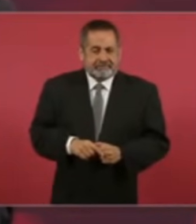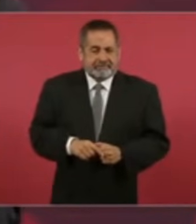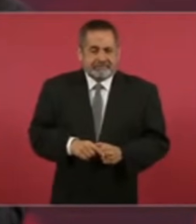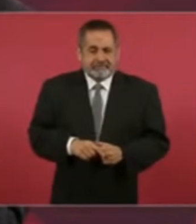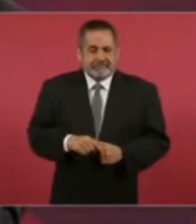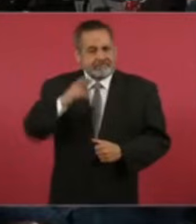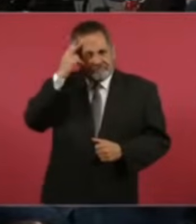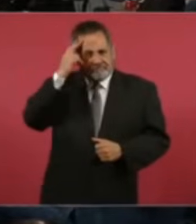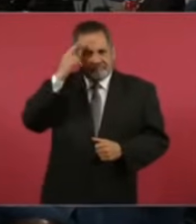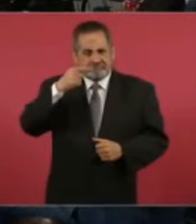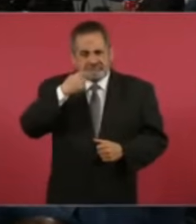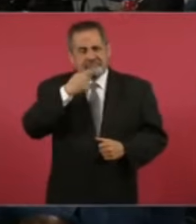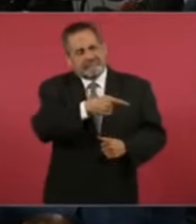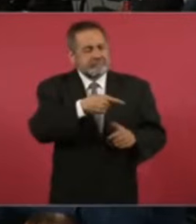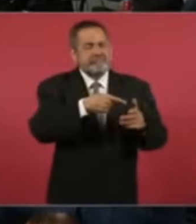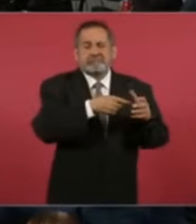expresó, se manifestó,